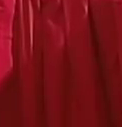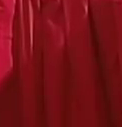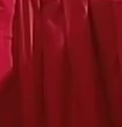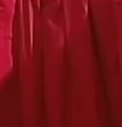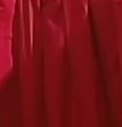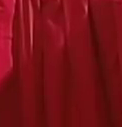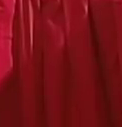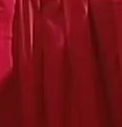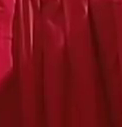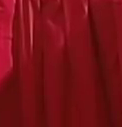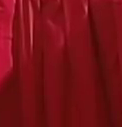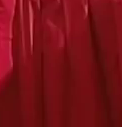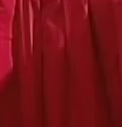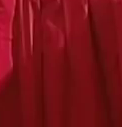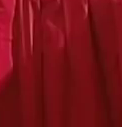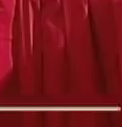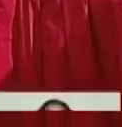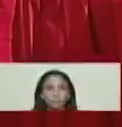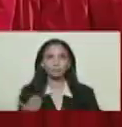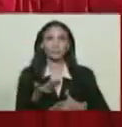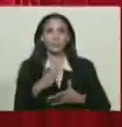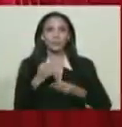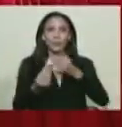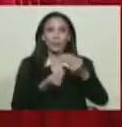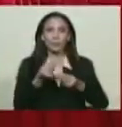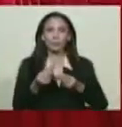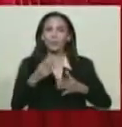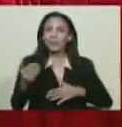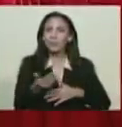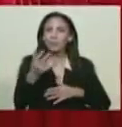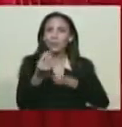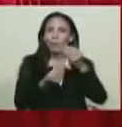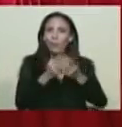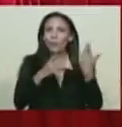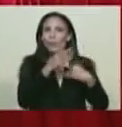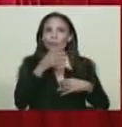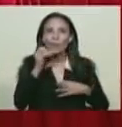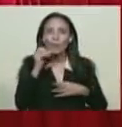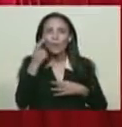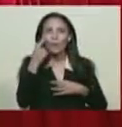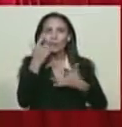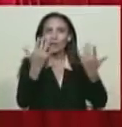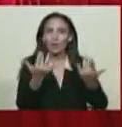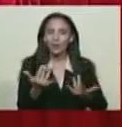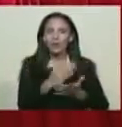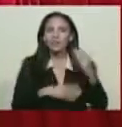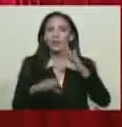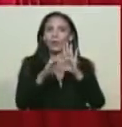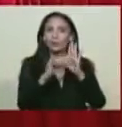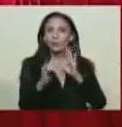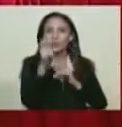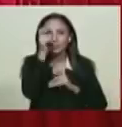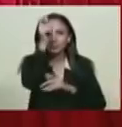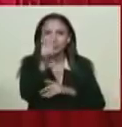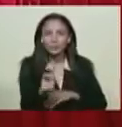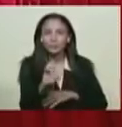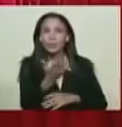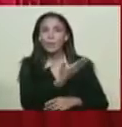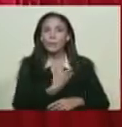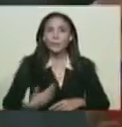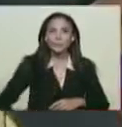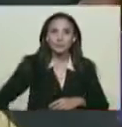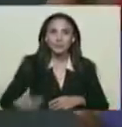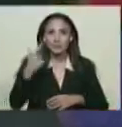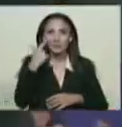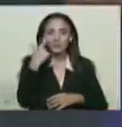los nietos, a los bisnietos. Sé la época de Eduardo Piñate. Aquí está constituyente Eduardo Piñate, presidente